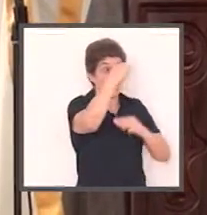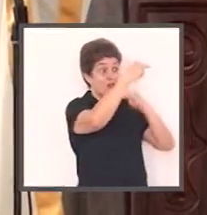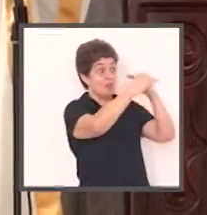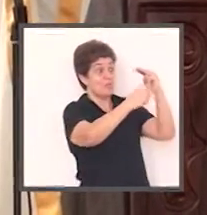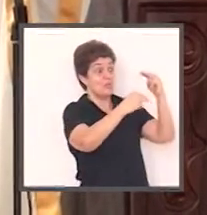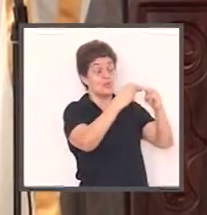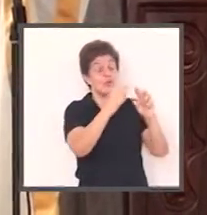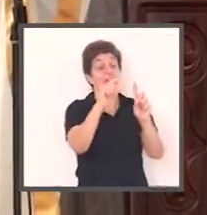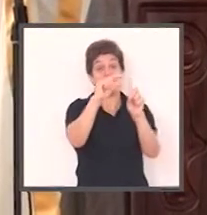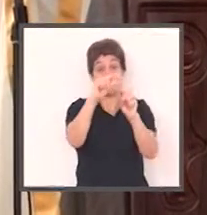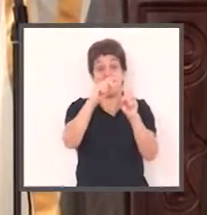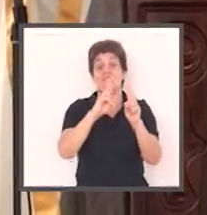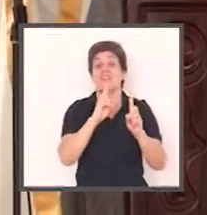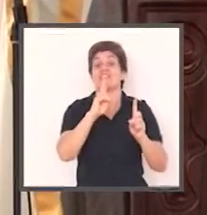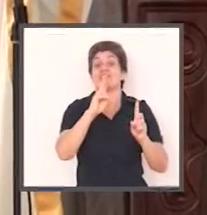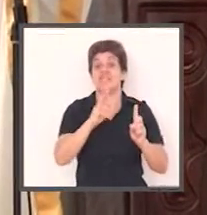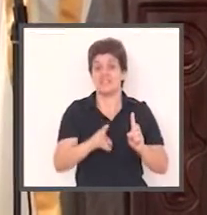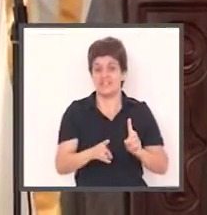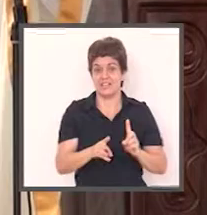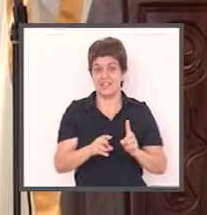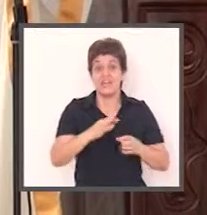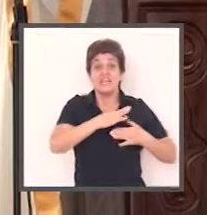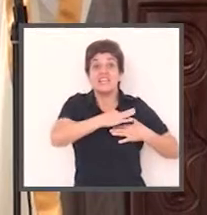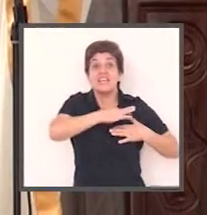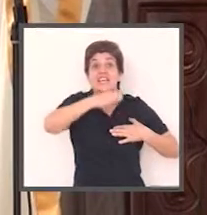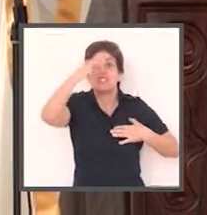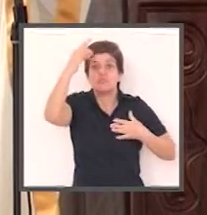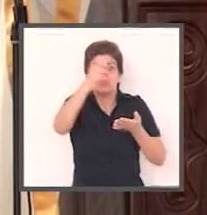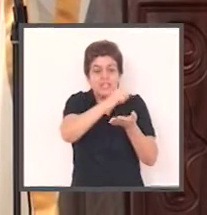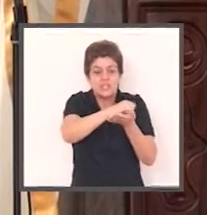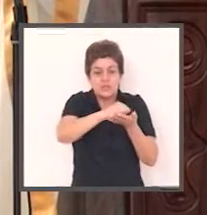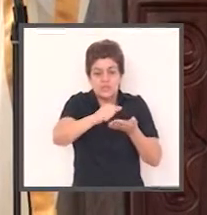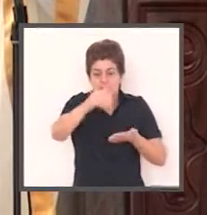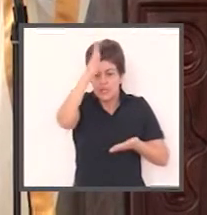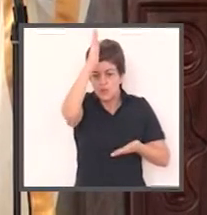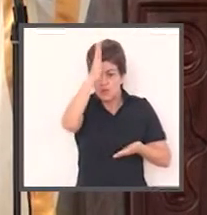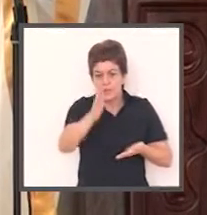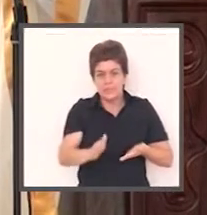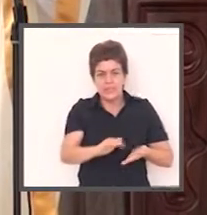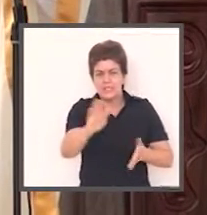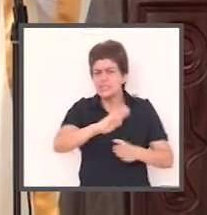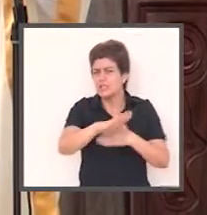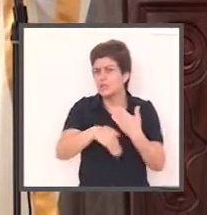palabra de verdad y el Espíritu Santificador,